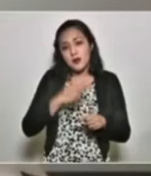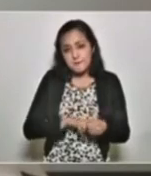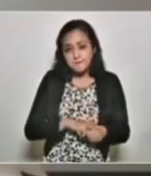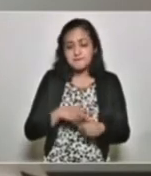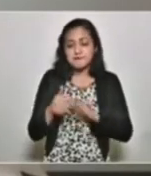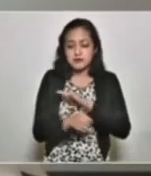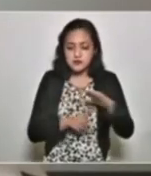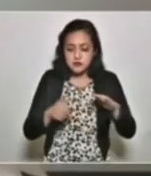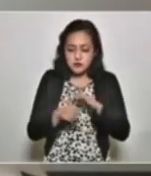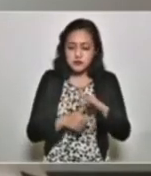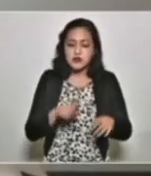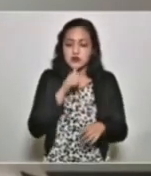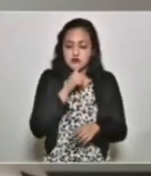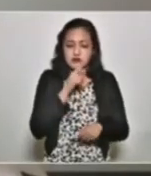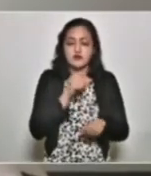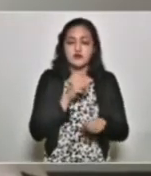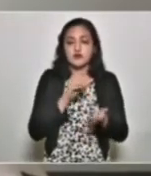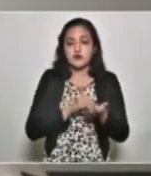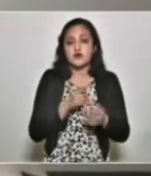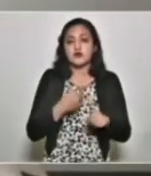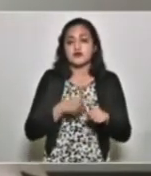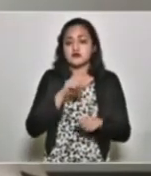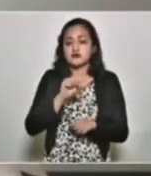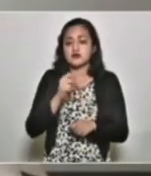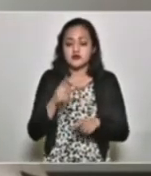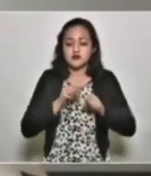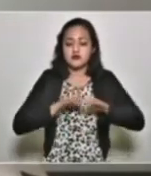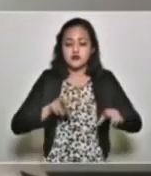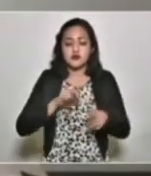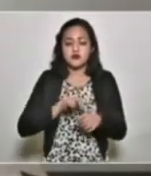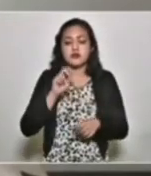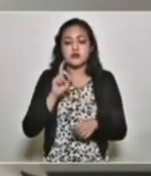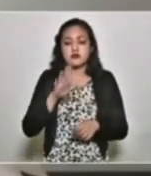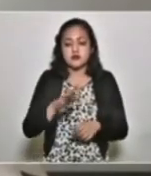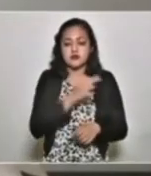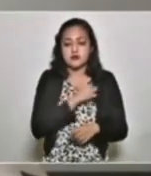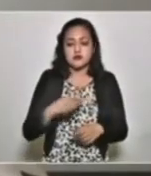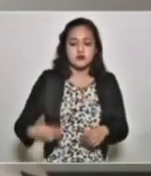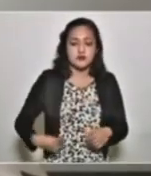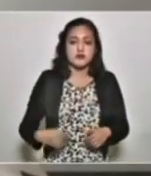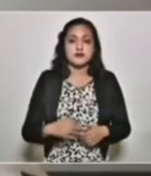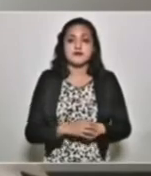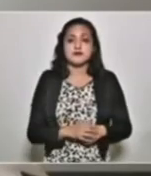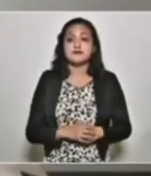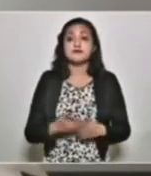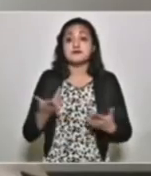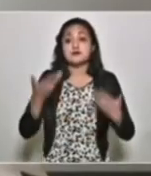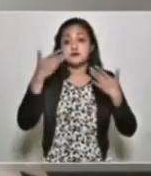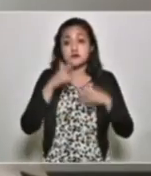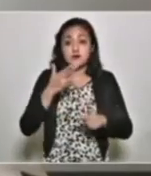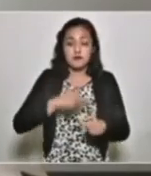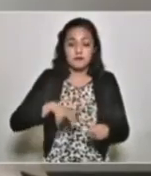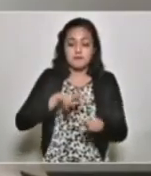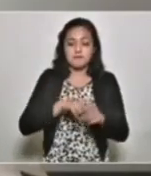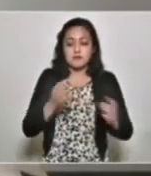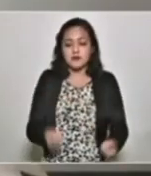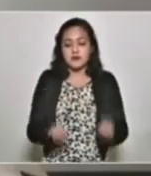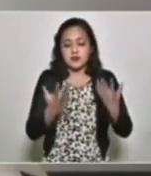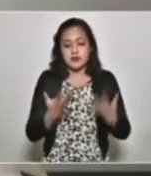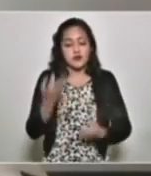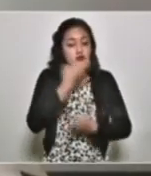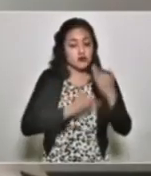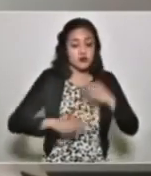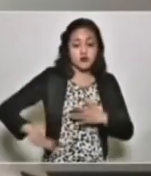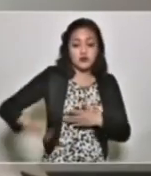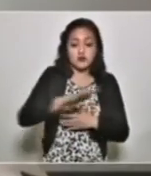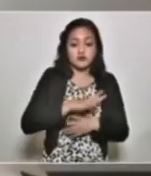ambulatorios y hospitalizados, 168 distribuidos en 35 municipios. En lo que respecta a la hospitalización, en todo